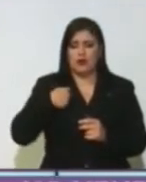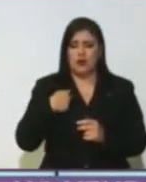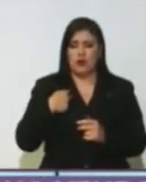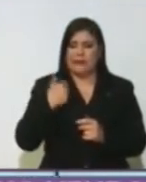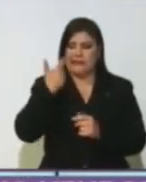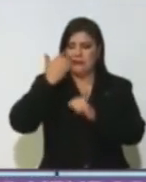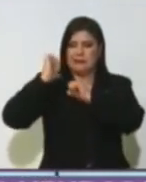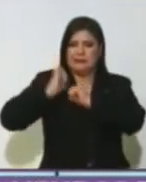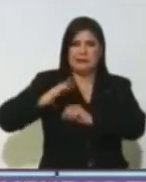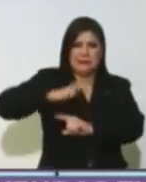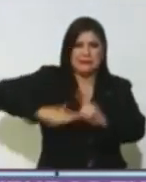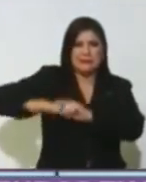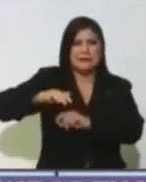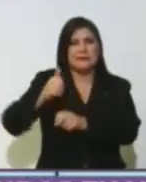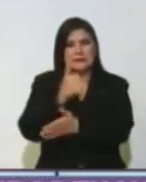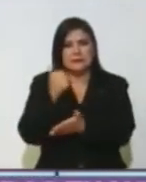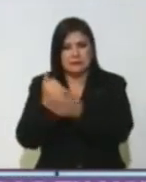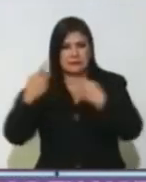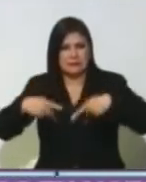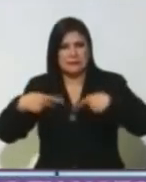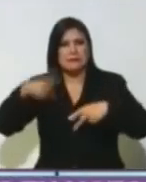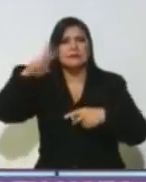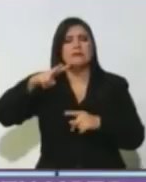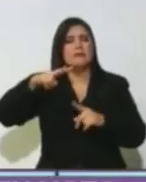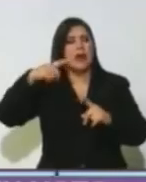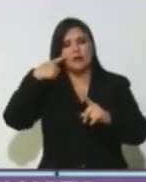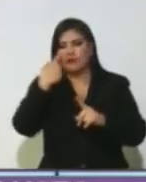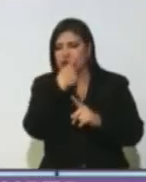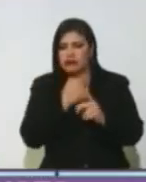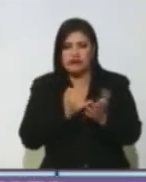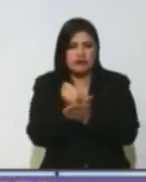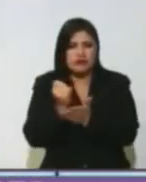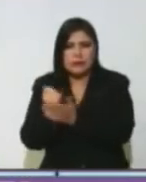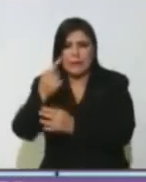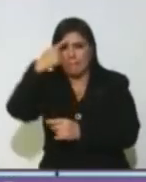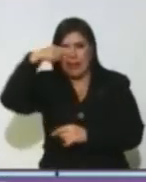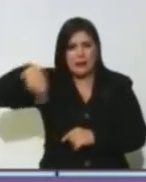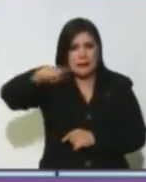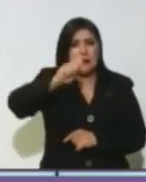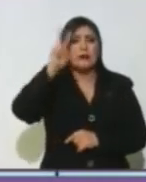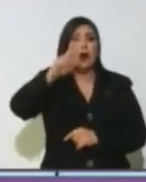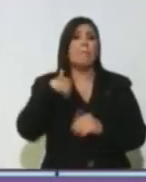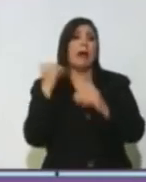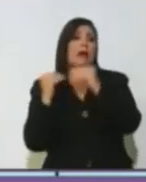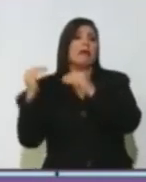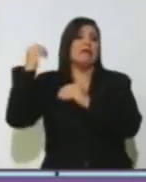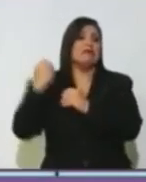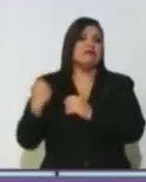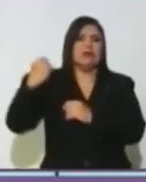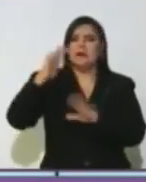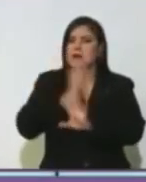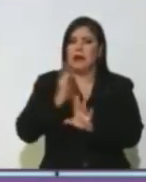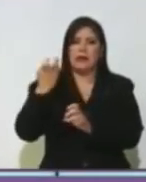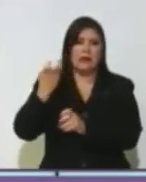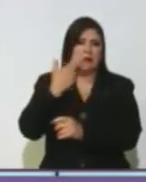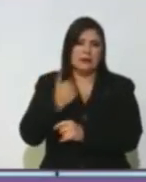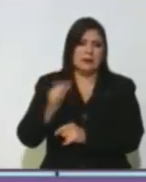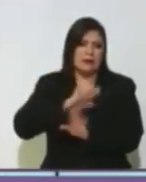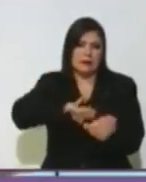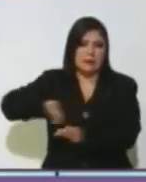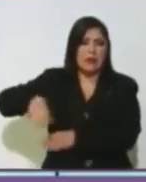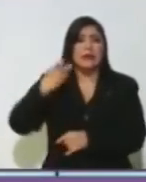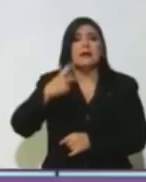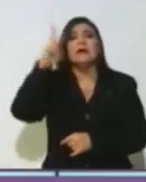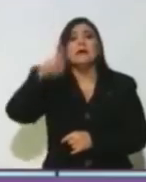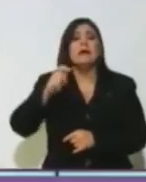encabezar la decisión es para ti no para cúpulas políticas lo vuelvo a repetir los políticos toman decisiones